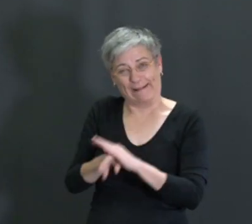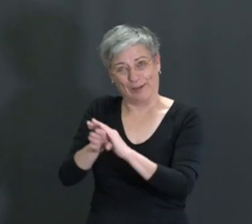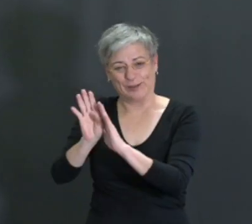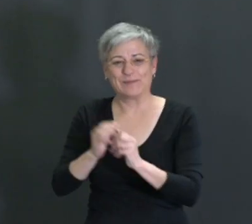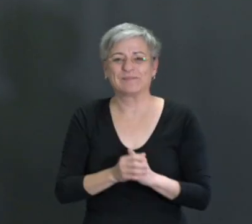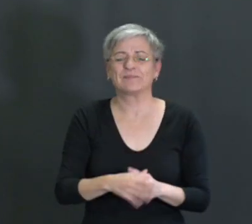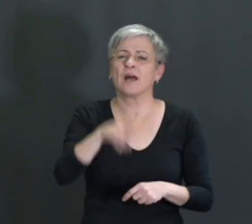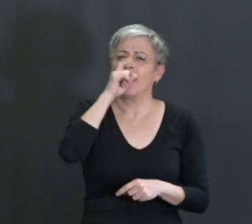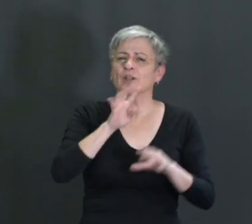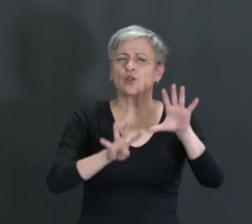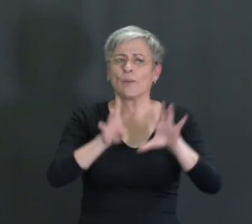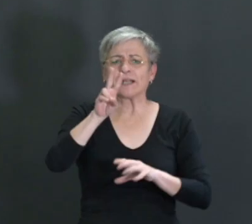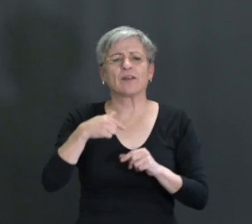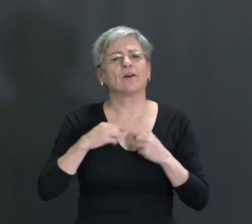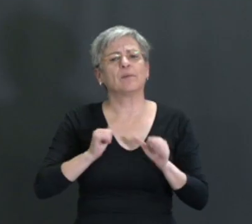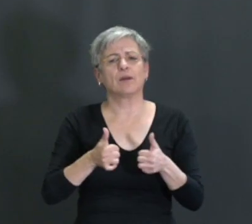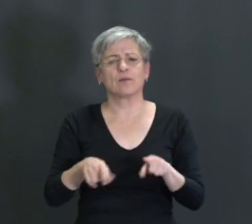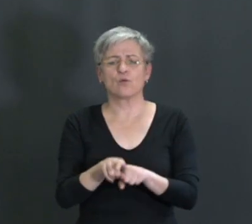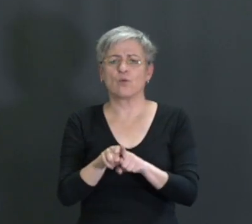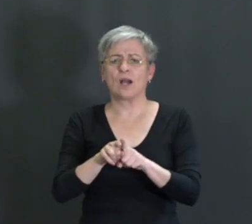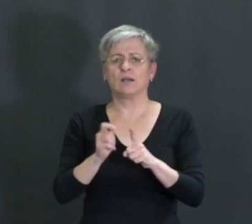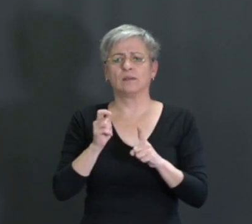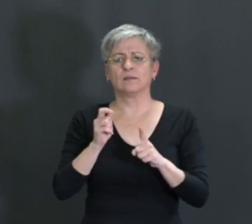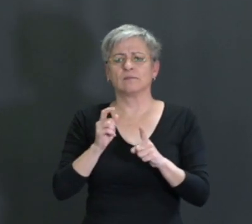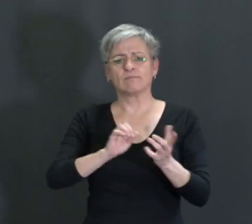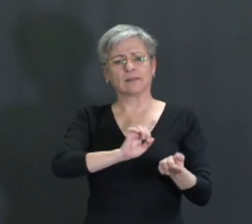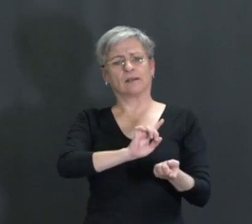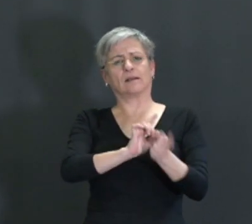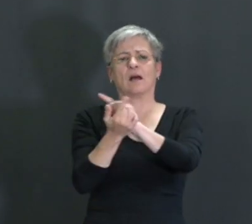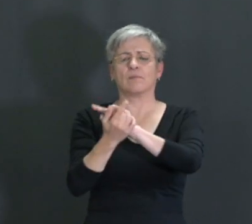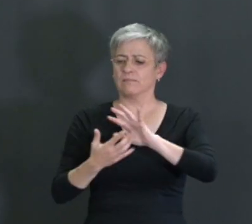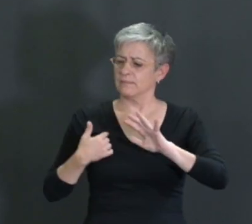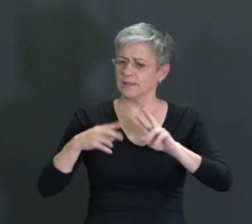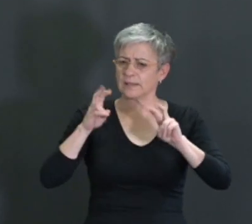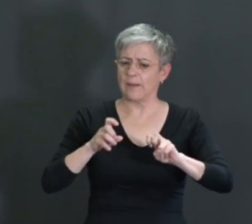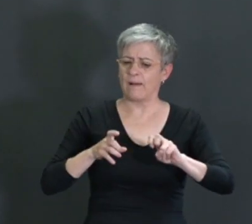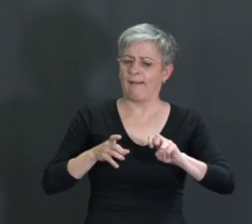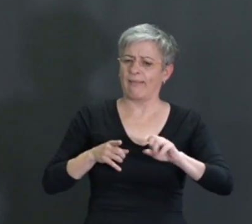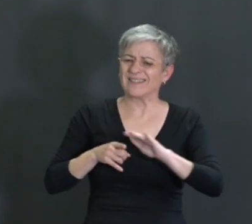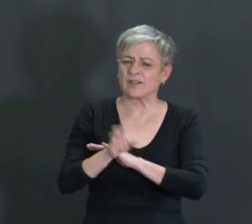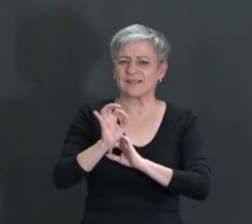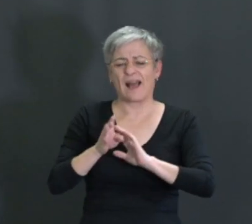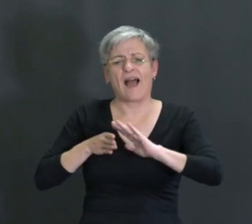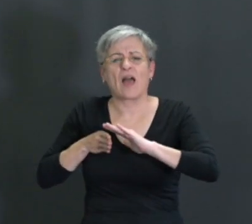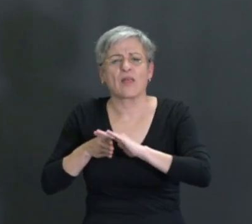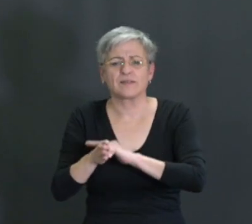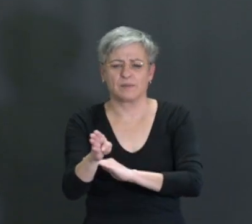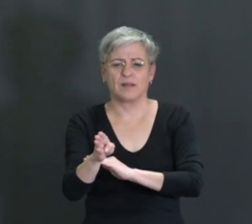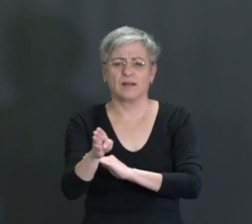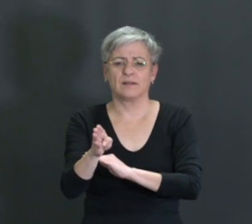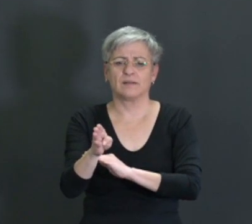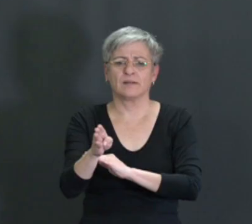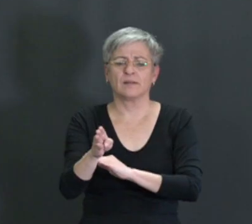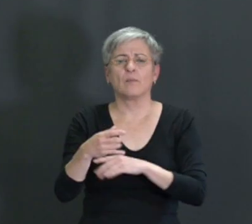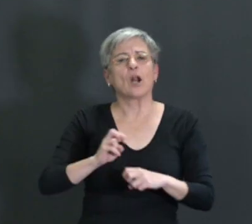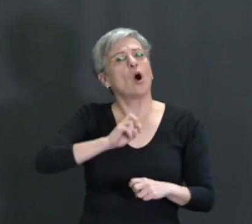que en el 92 fue como ese punto de inflexión para ese desarrollo en accesibilidad. Pero ¿qué